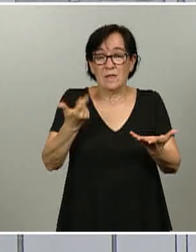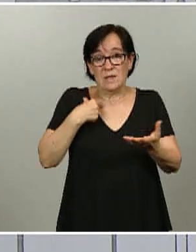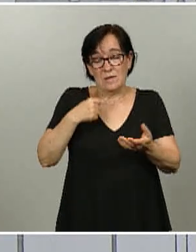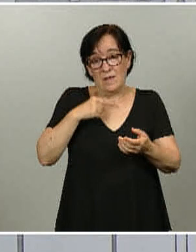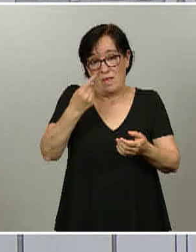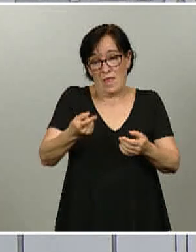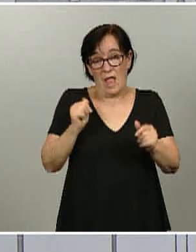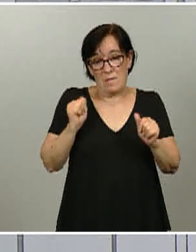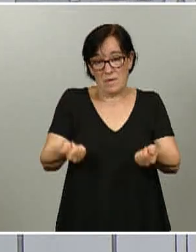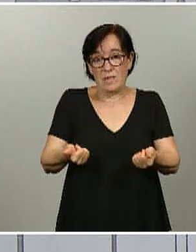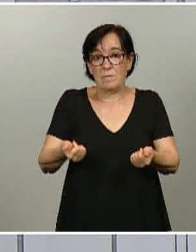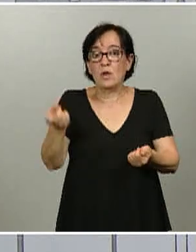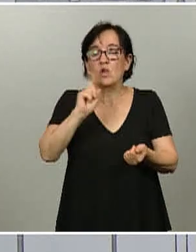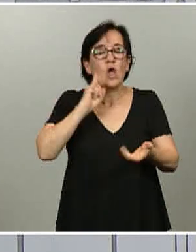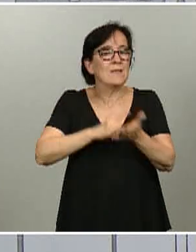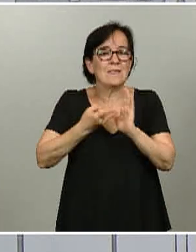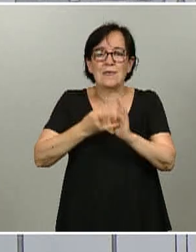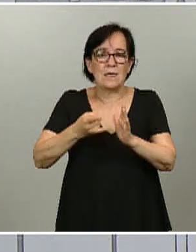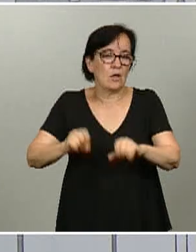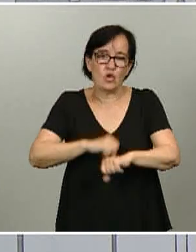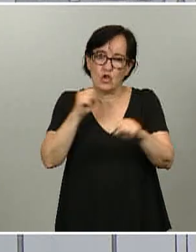no es técnicamente sólida, porque